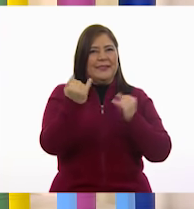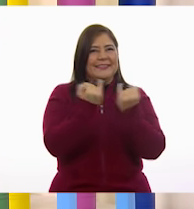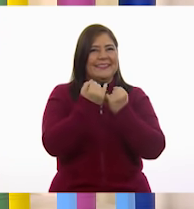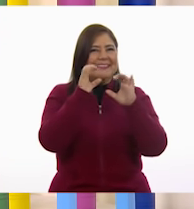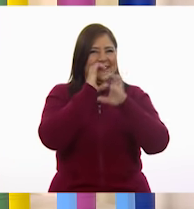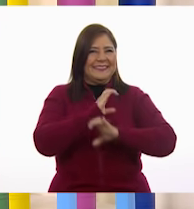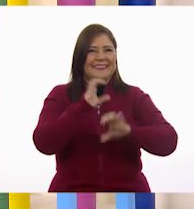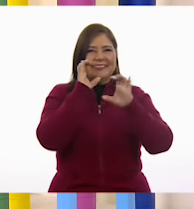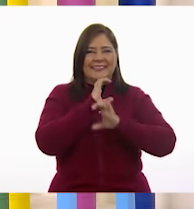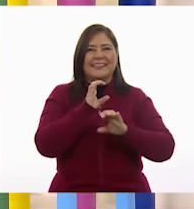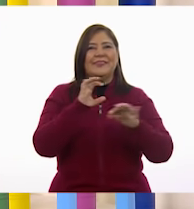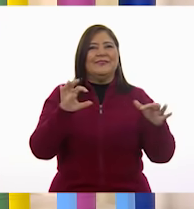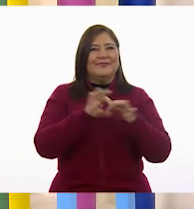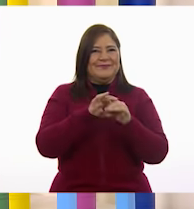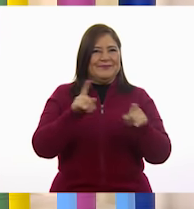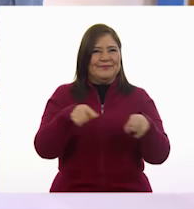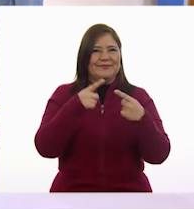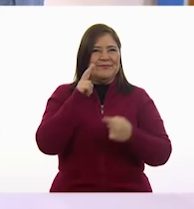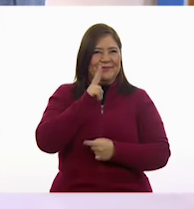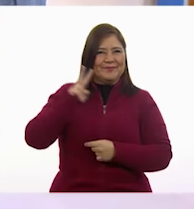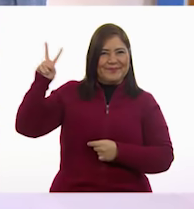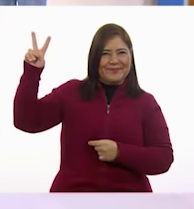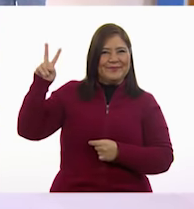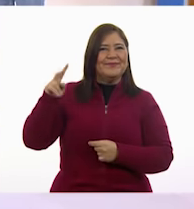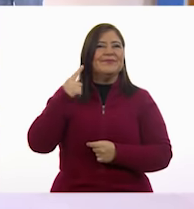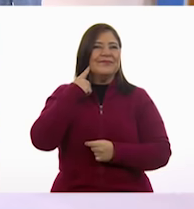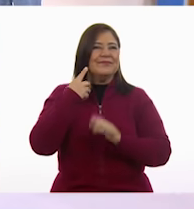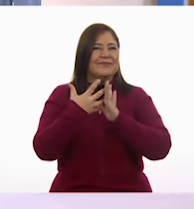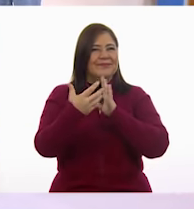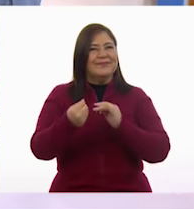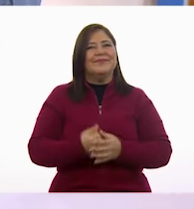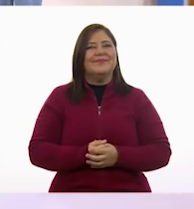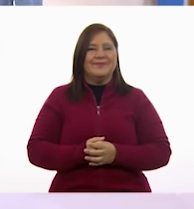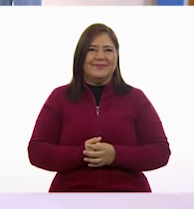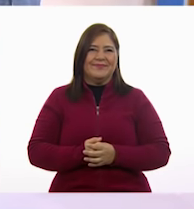Y suena la música. Epo, etai, tai,